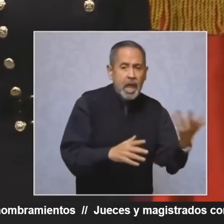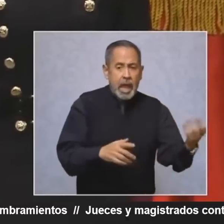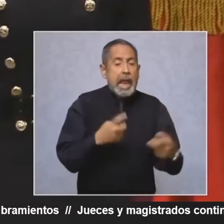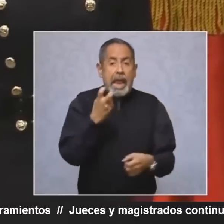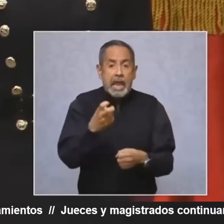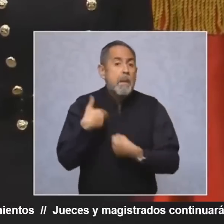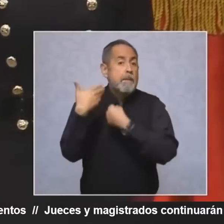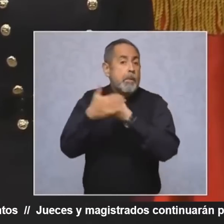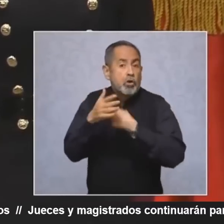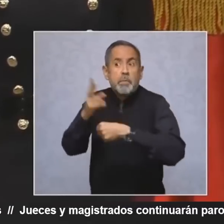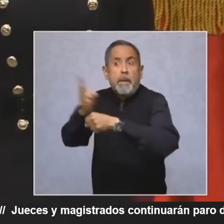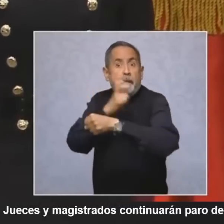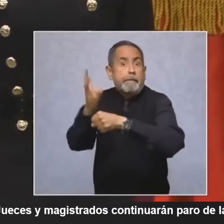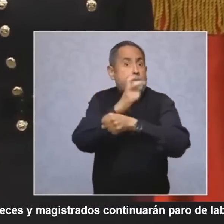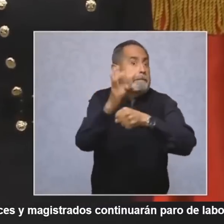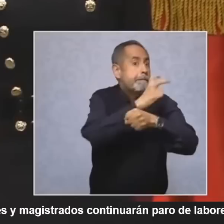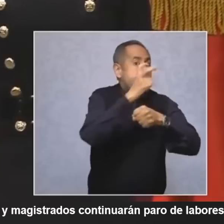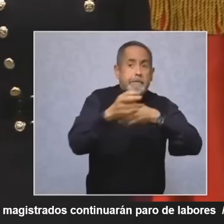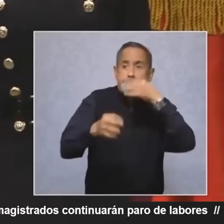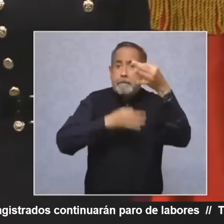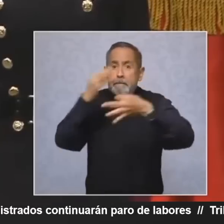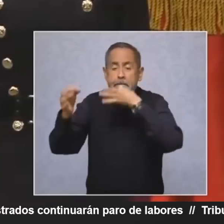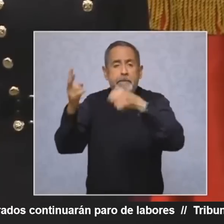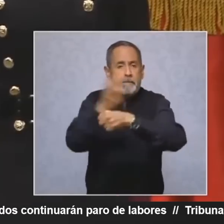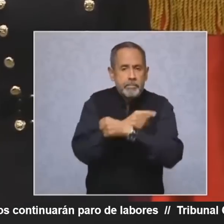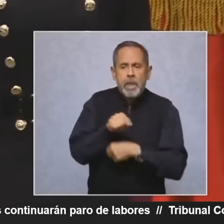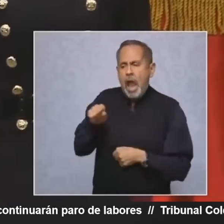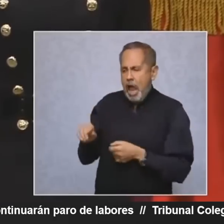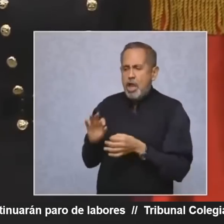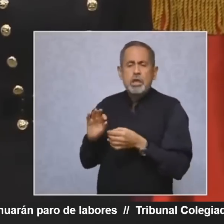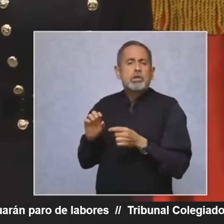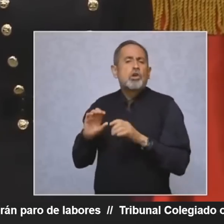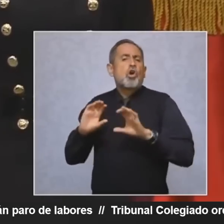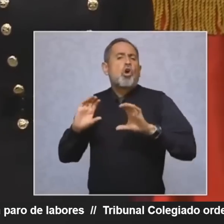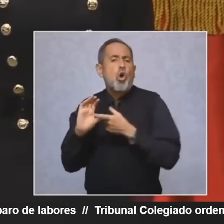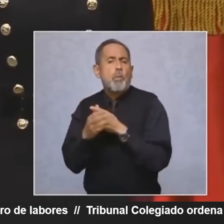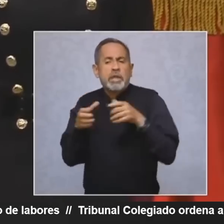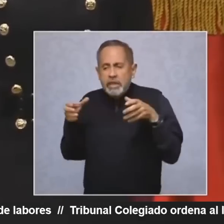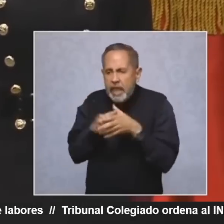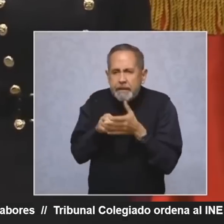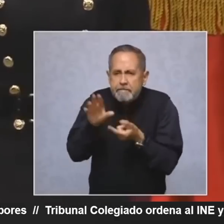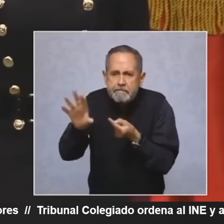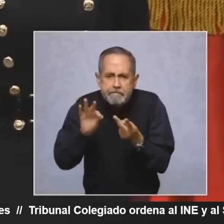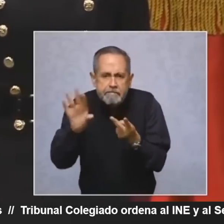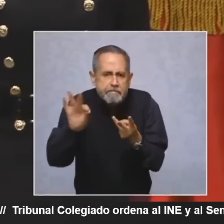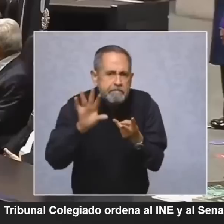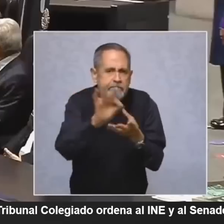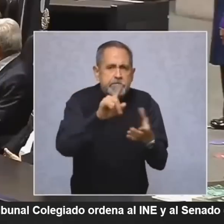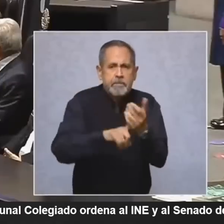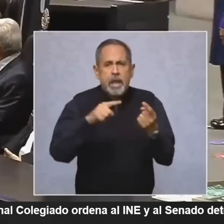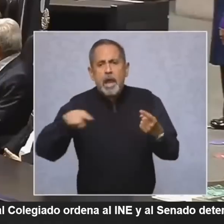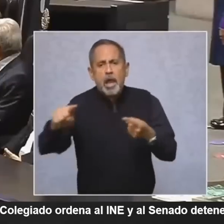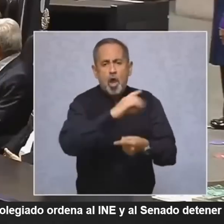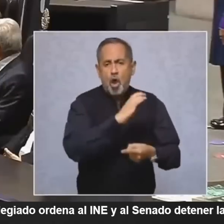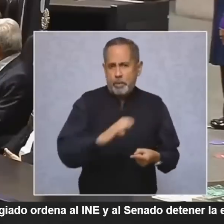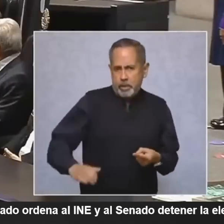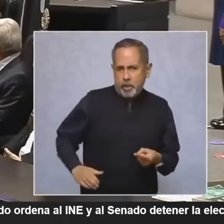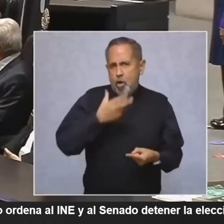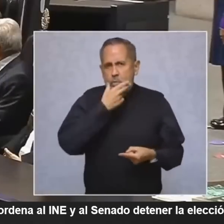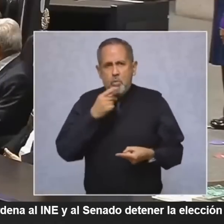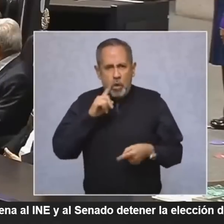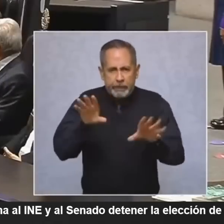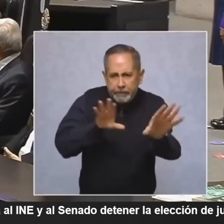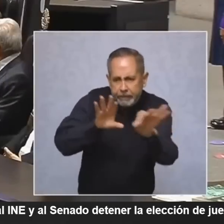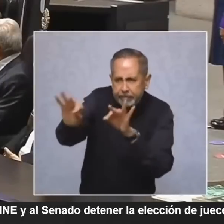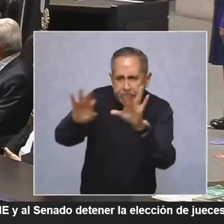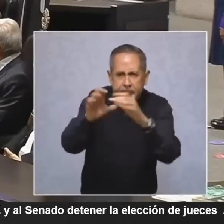una convocatoria única, un comité de selección de candidatas y candidatos para garantizar que